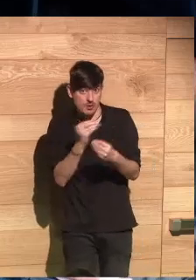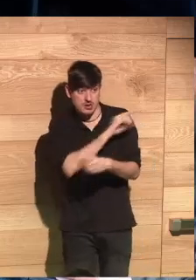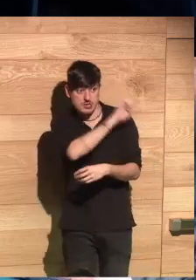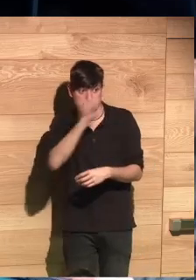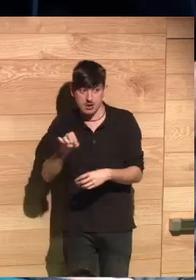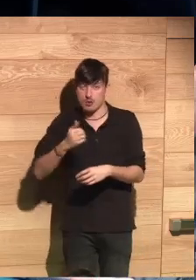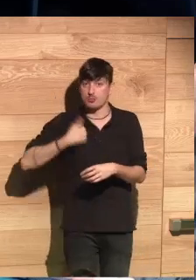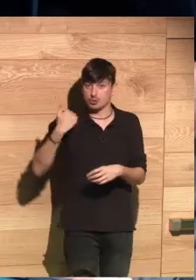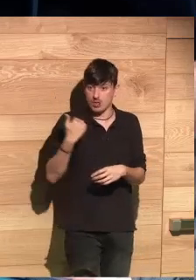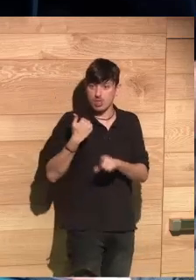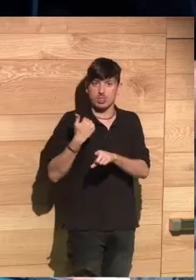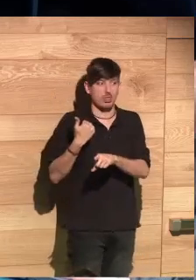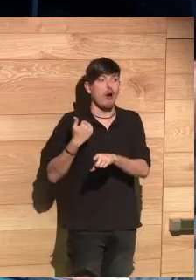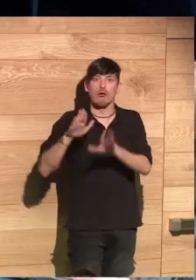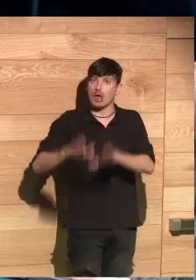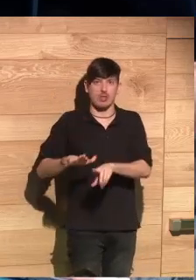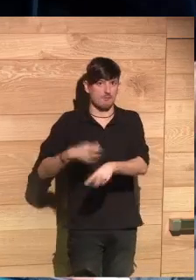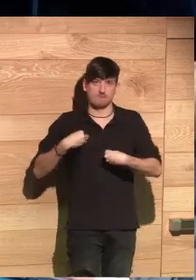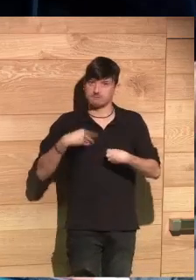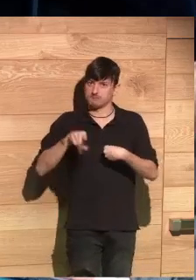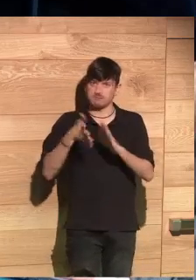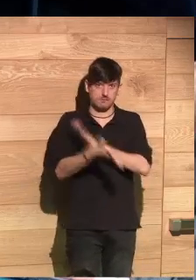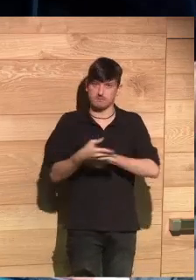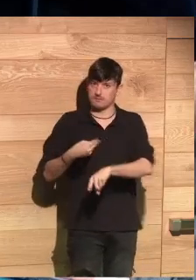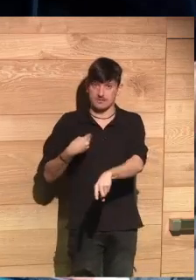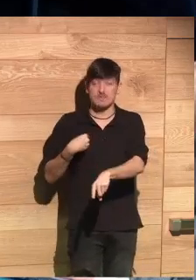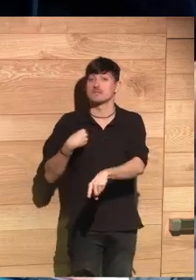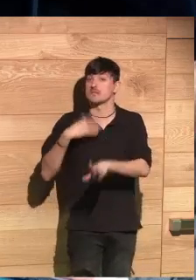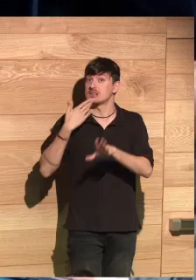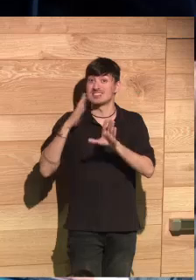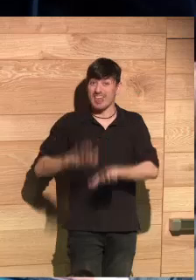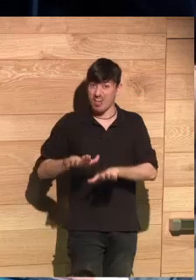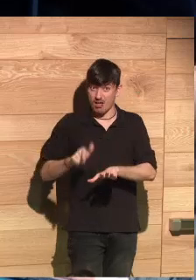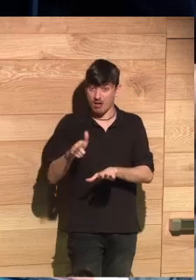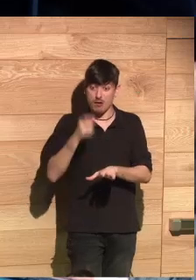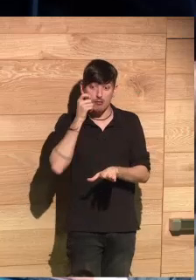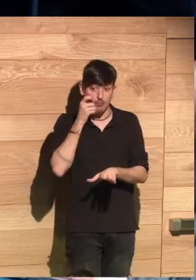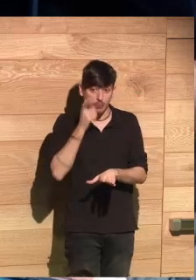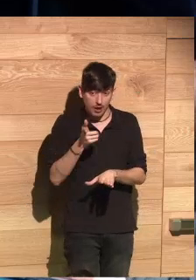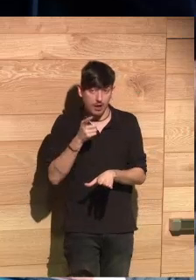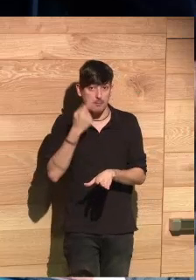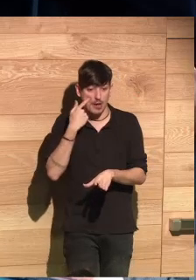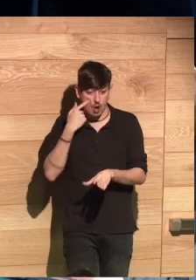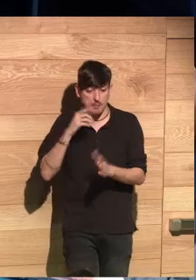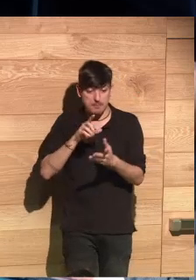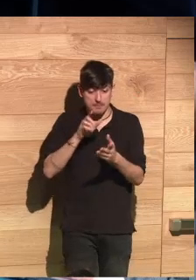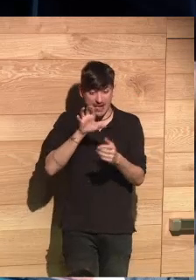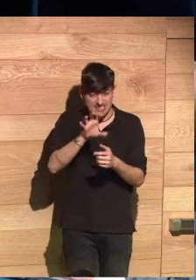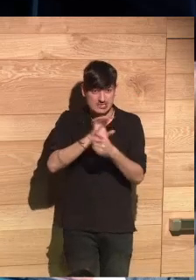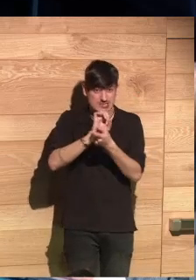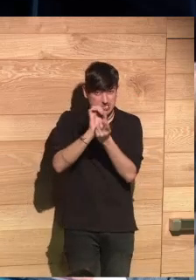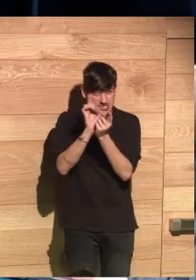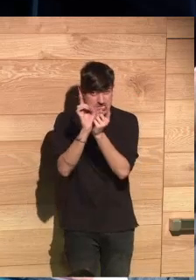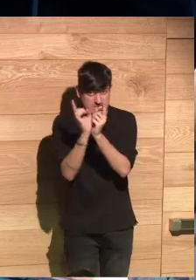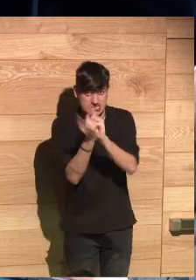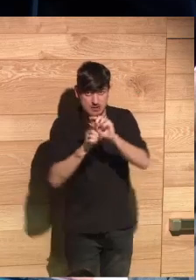una oportunidad, se quedan. ¿Y qué pasa? Que si te quedas en un país como España vas a ver que ese país evoluciona, cambia. Y si eres una persona que